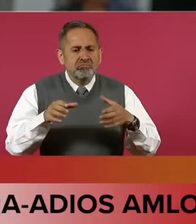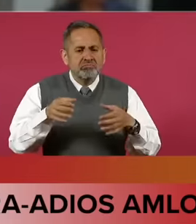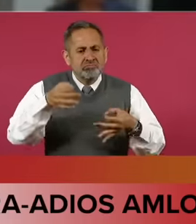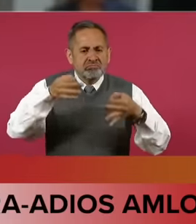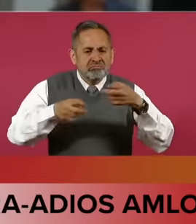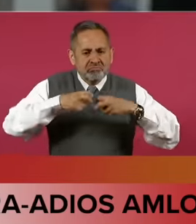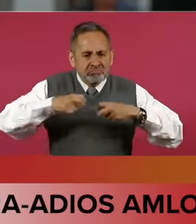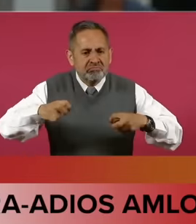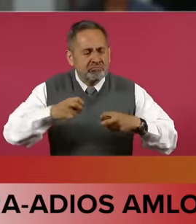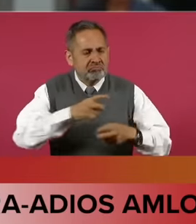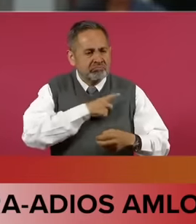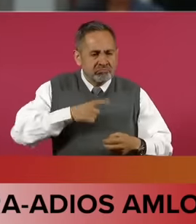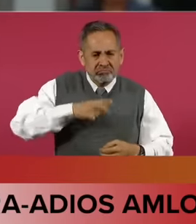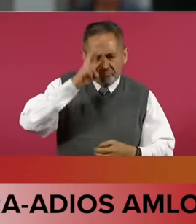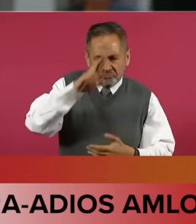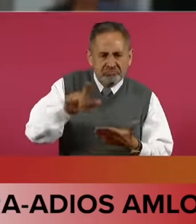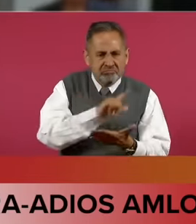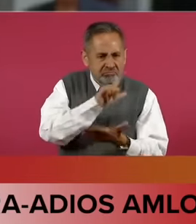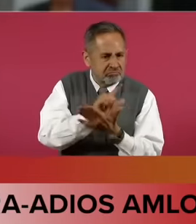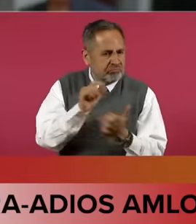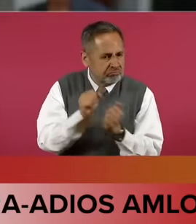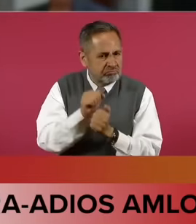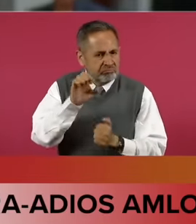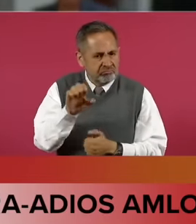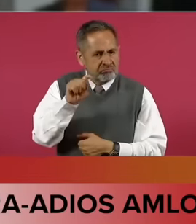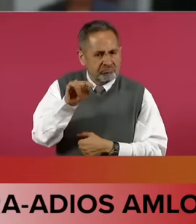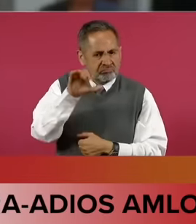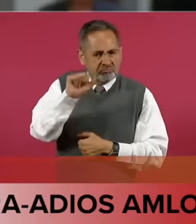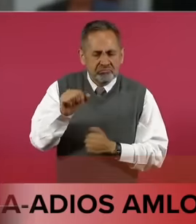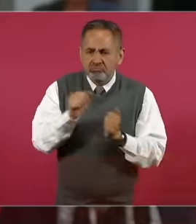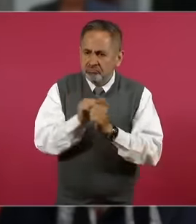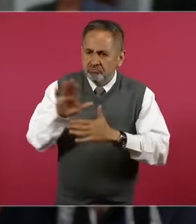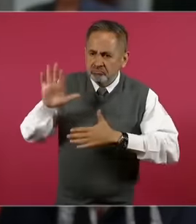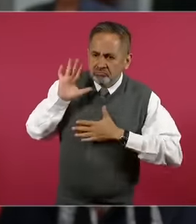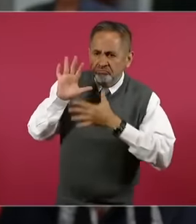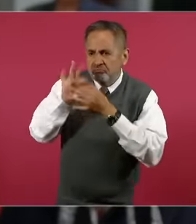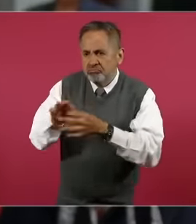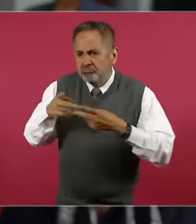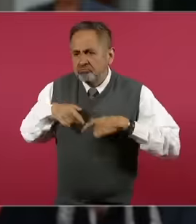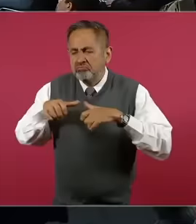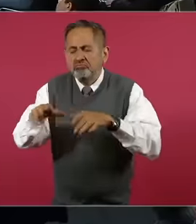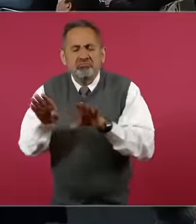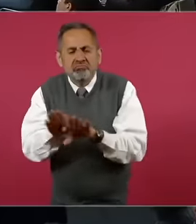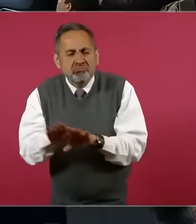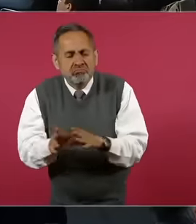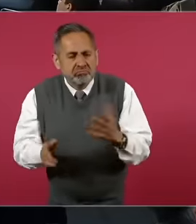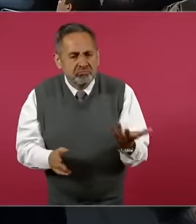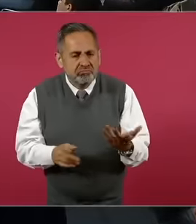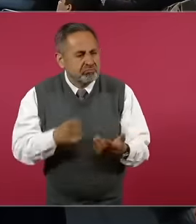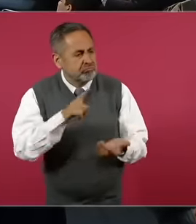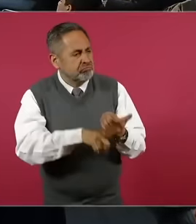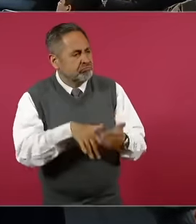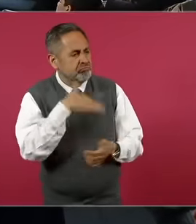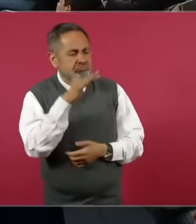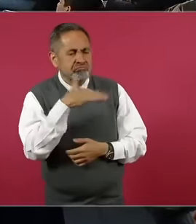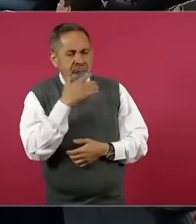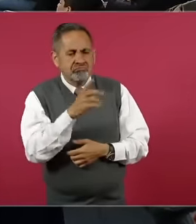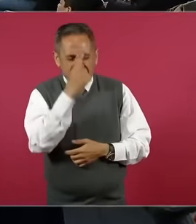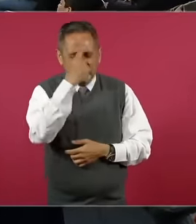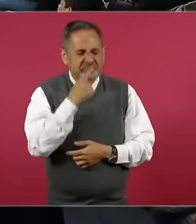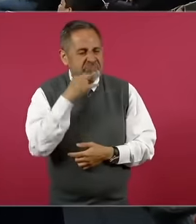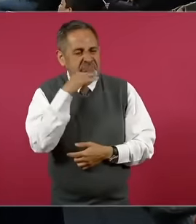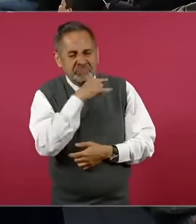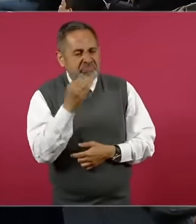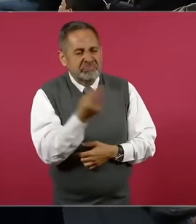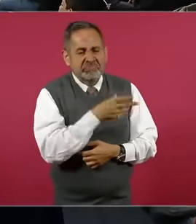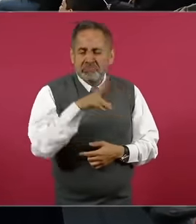que respeten la ley, que sean éticos y que estén comprometidos con la gente? Y que no sean corruptos ni cínicos,